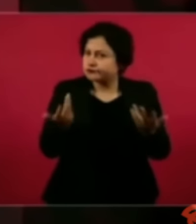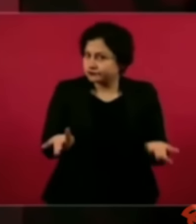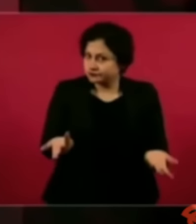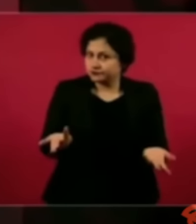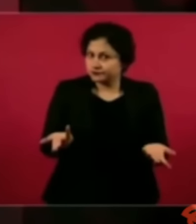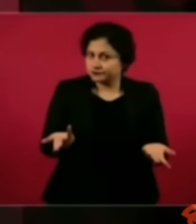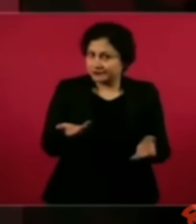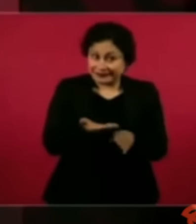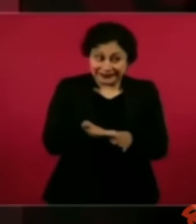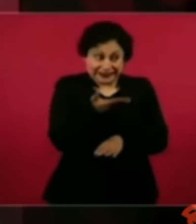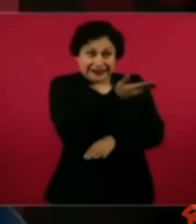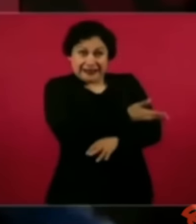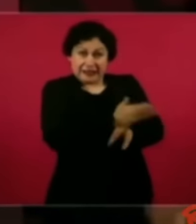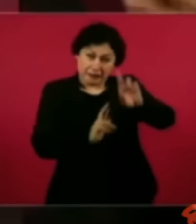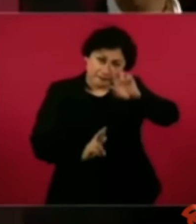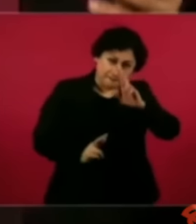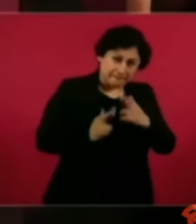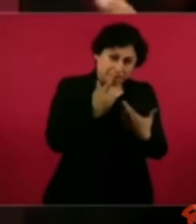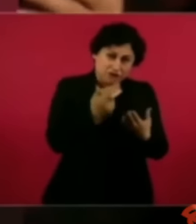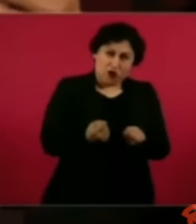bueno, era tanto